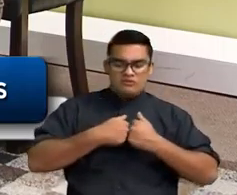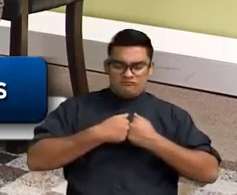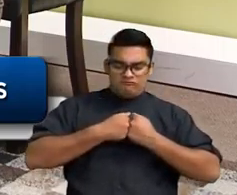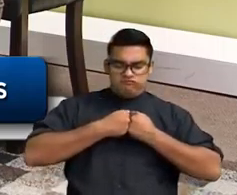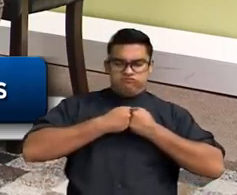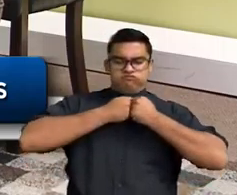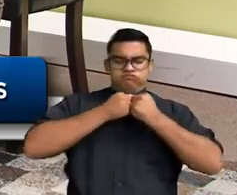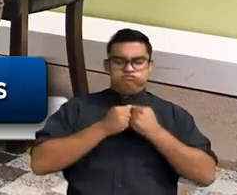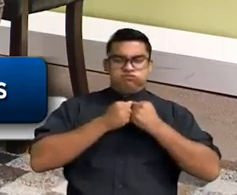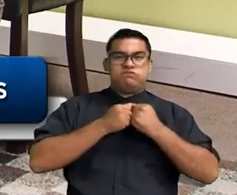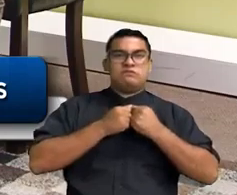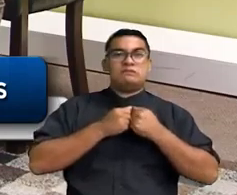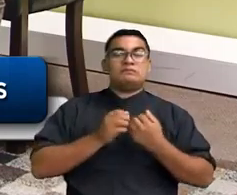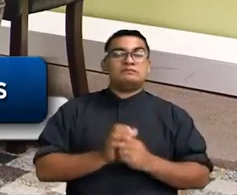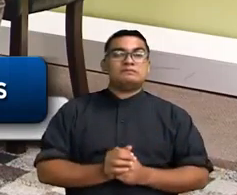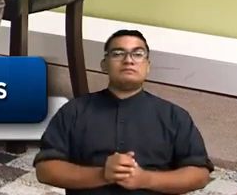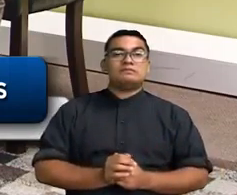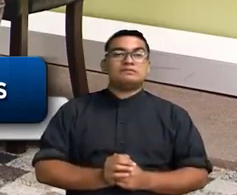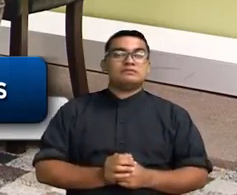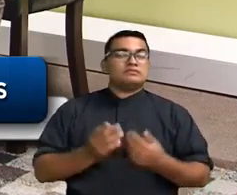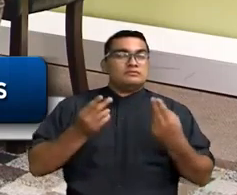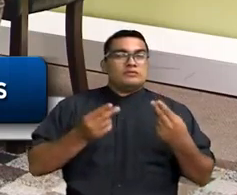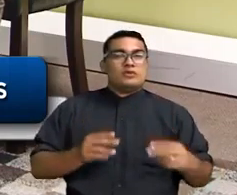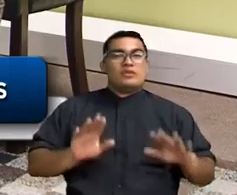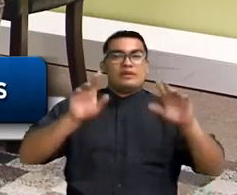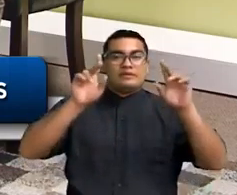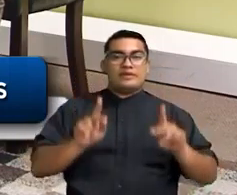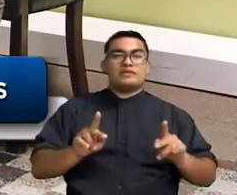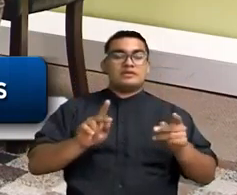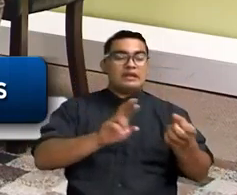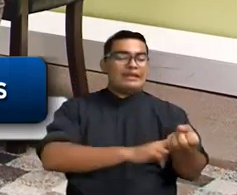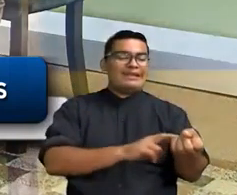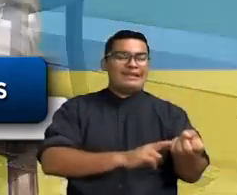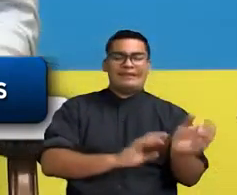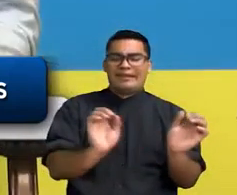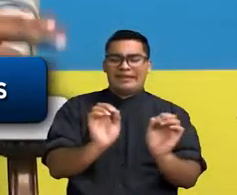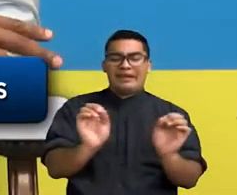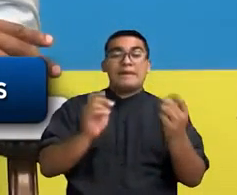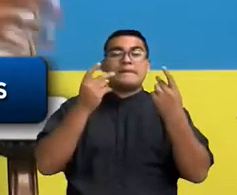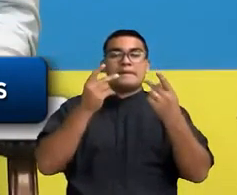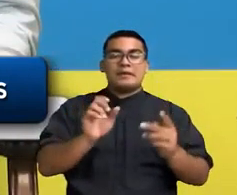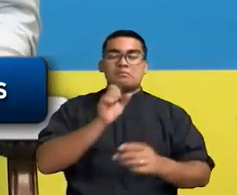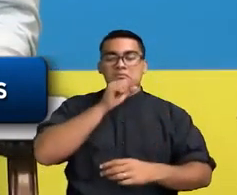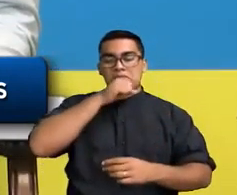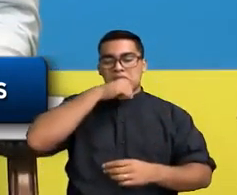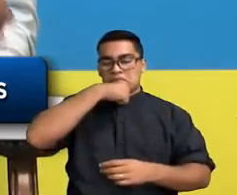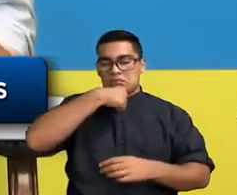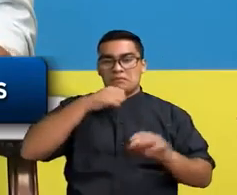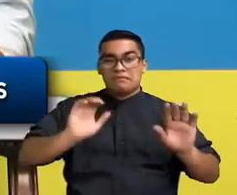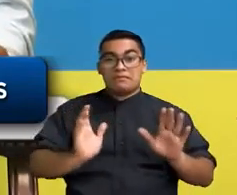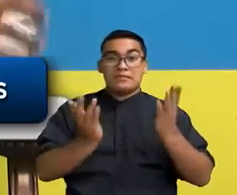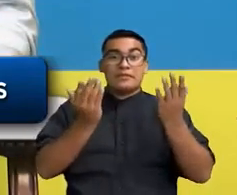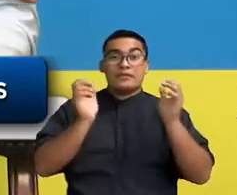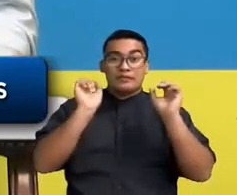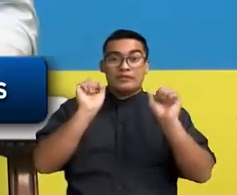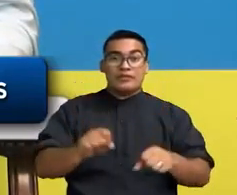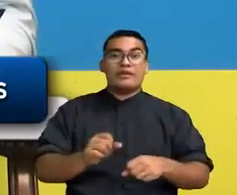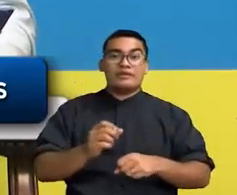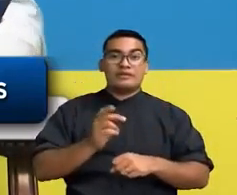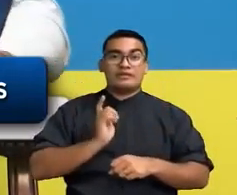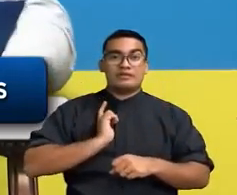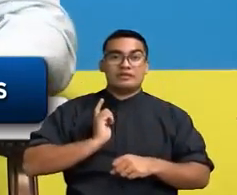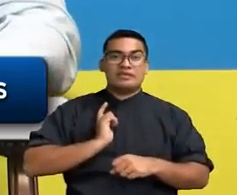tendinosis. Generalmente una persona que no tiene diabetes, pero sí es adulta mayor, también puede sufrir